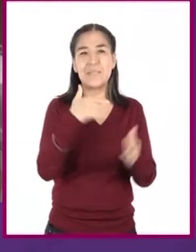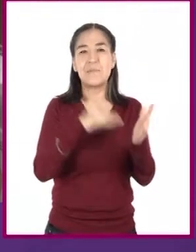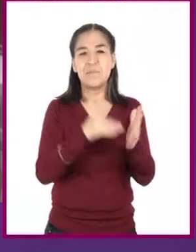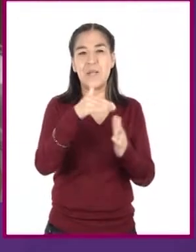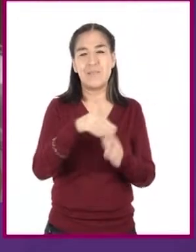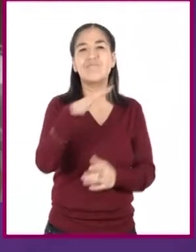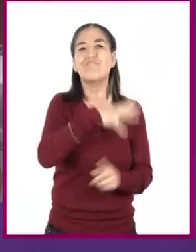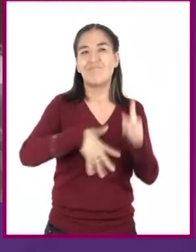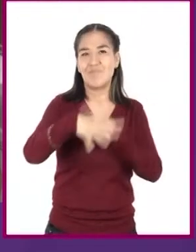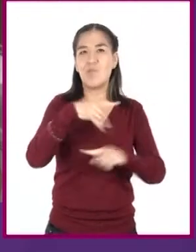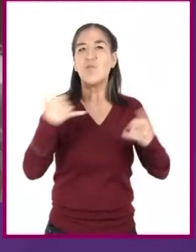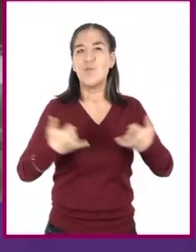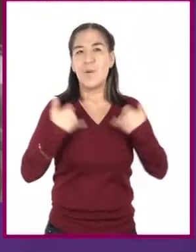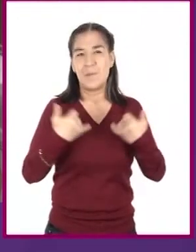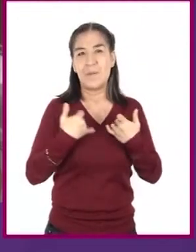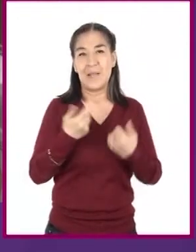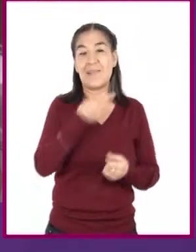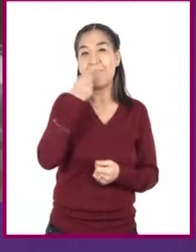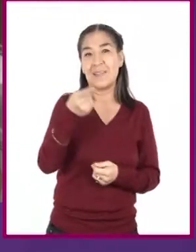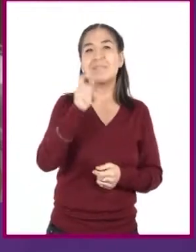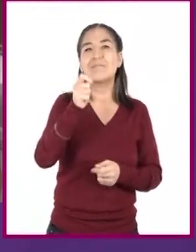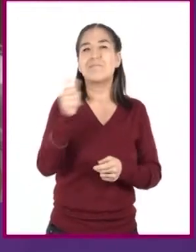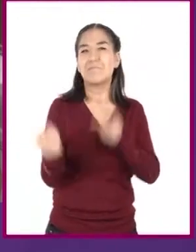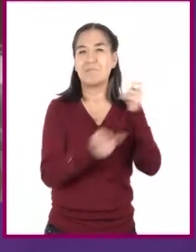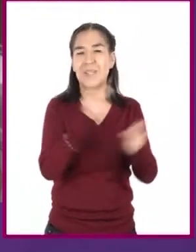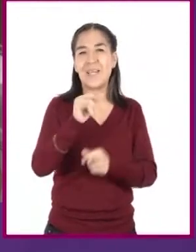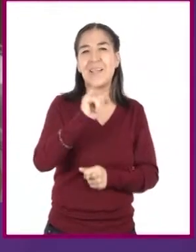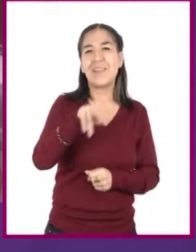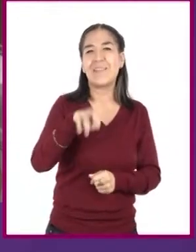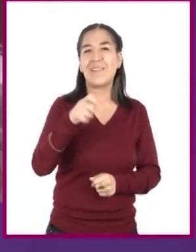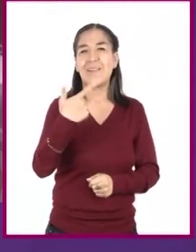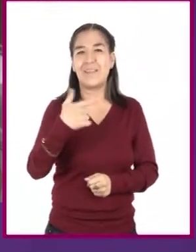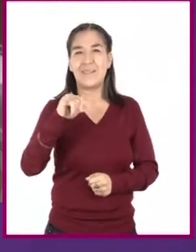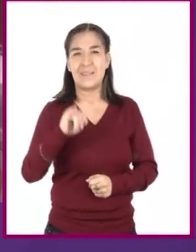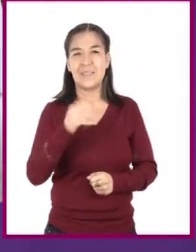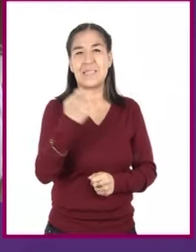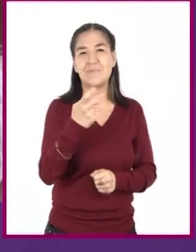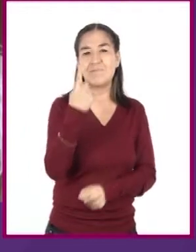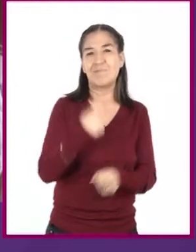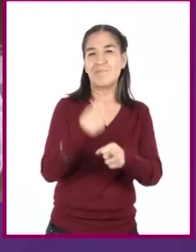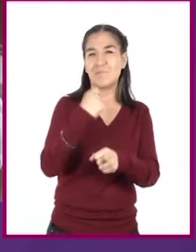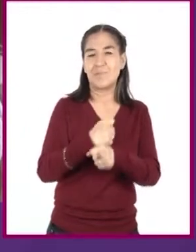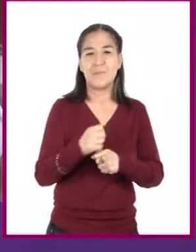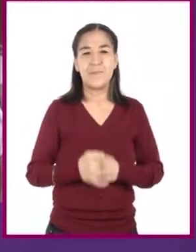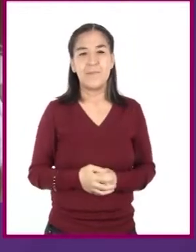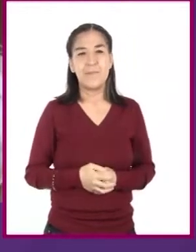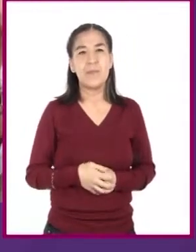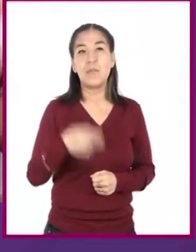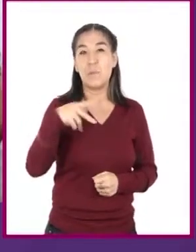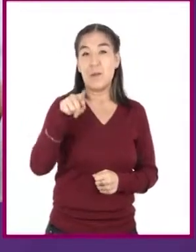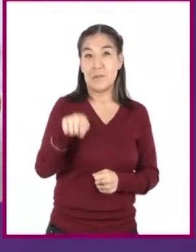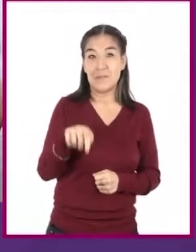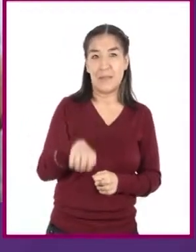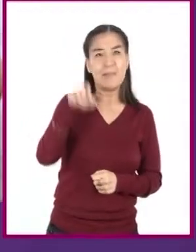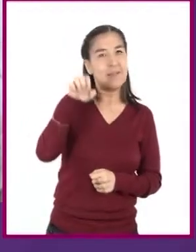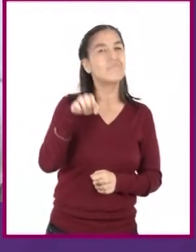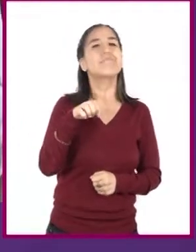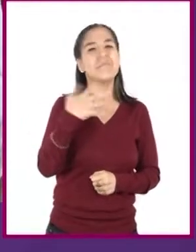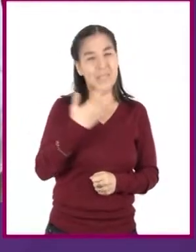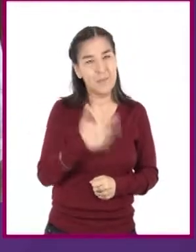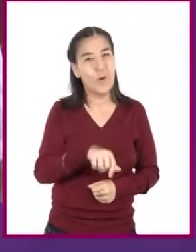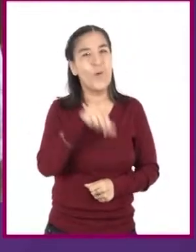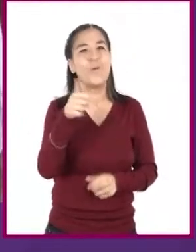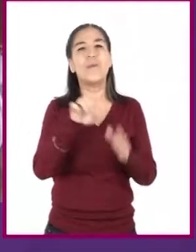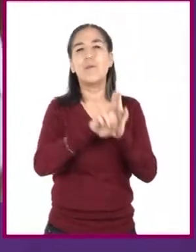millones de jóvenes, según el último censo de población del año pasado. Pero no solo existe la edad, tenemos un ejemplo